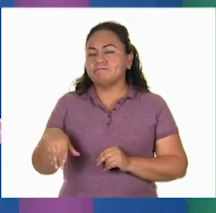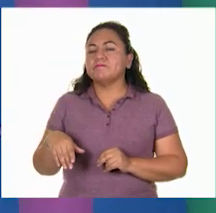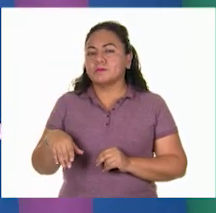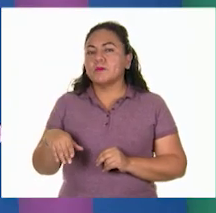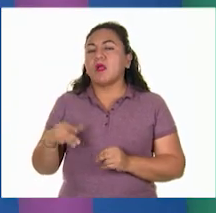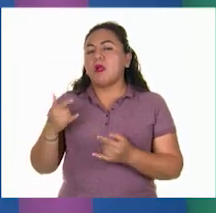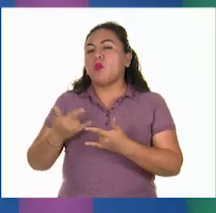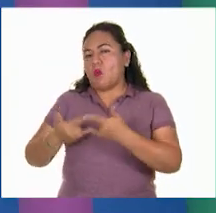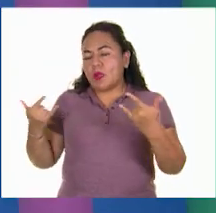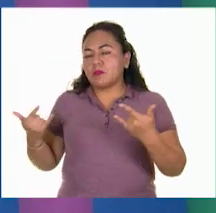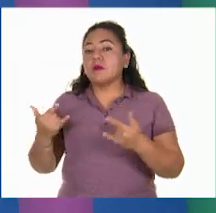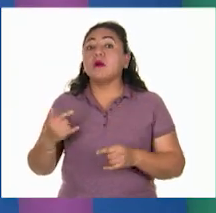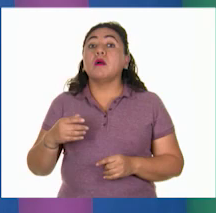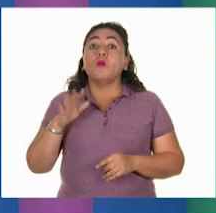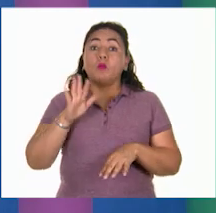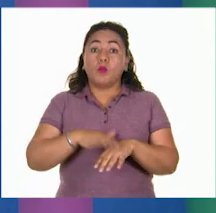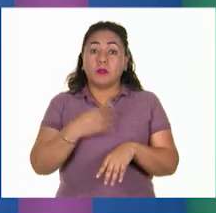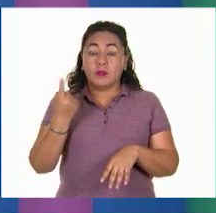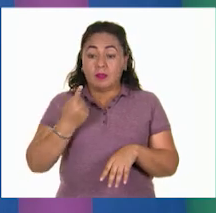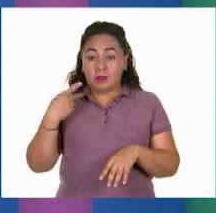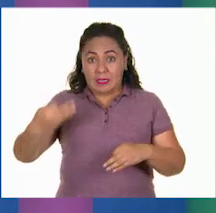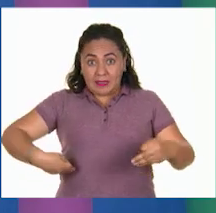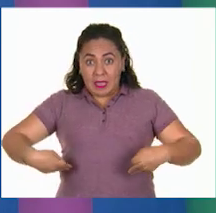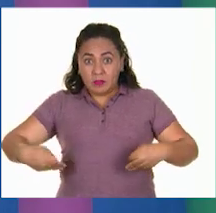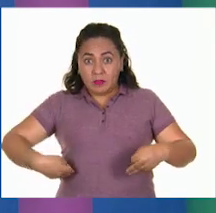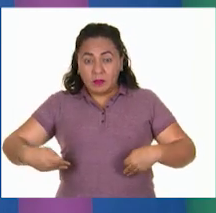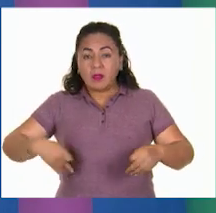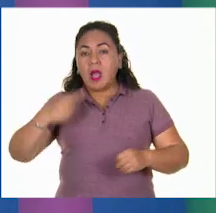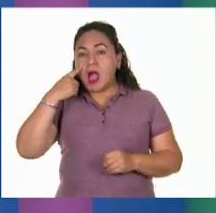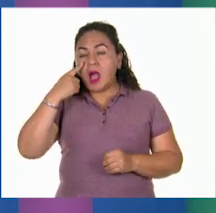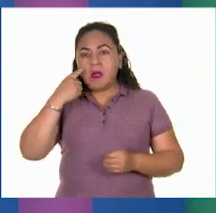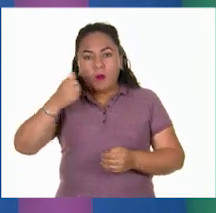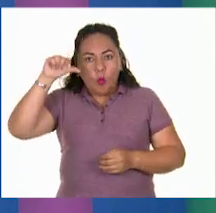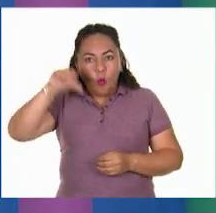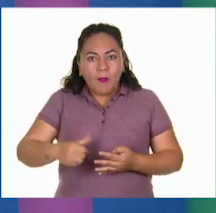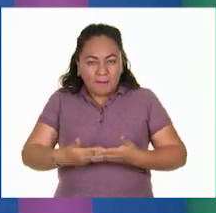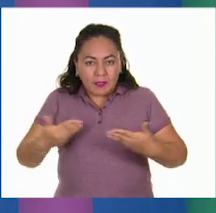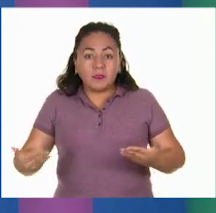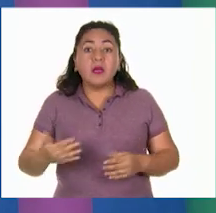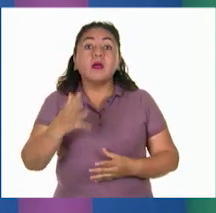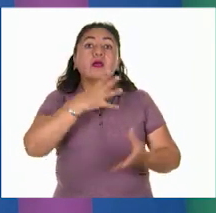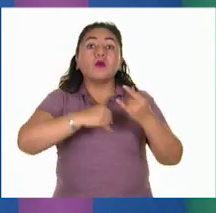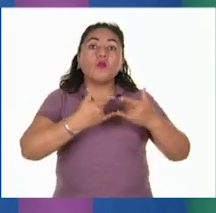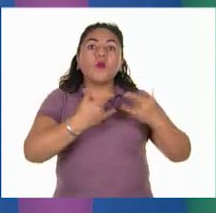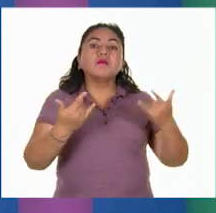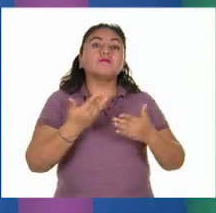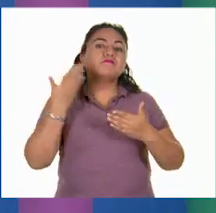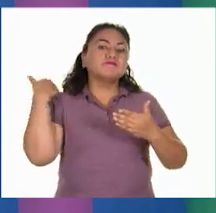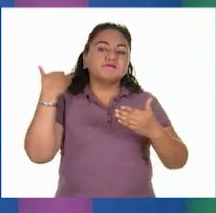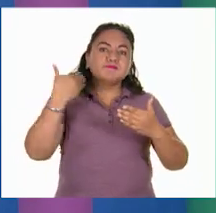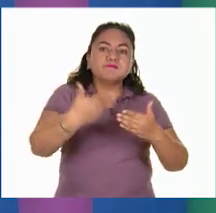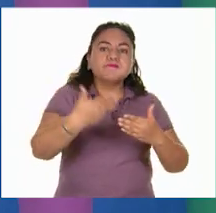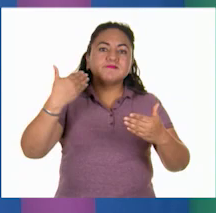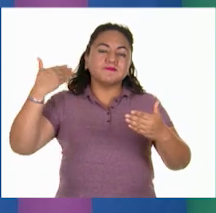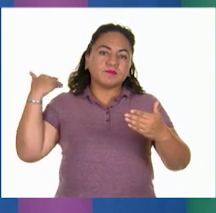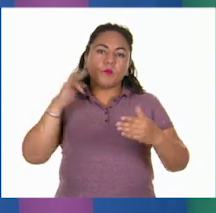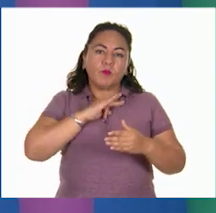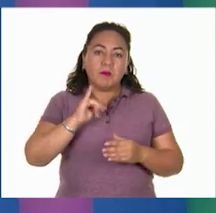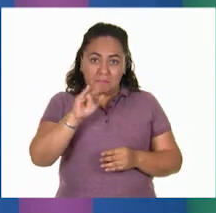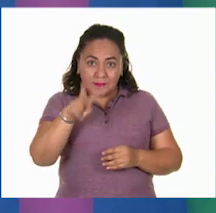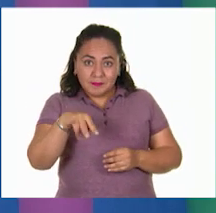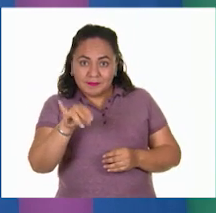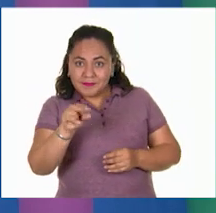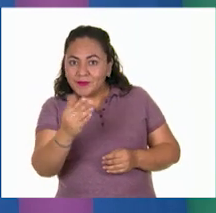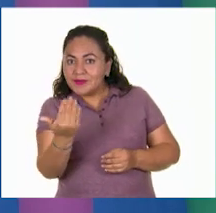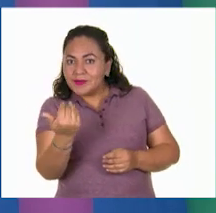en presente, mientras que el cuento no tiene esa limitante de tiempo. ¿Verdad que sí, niñas y niños en casa?